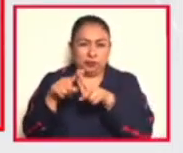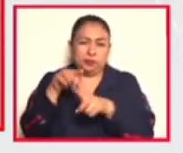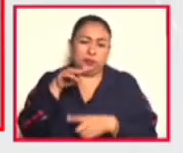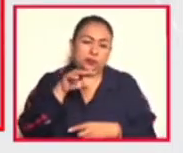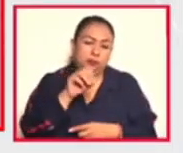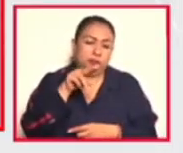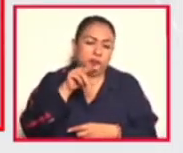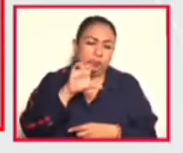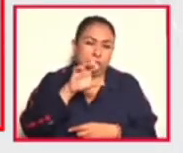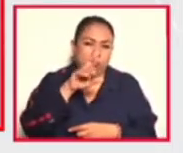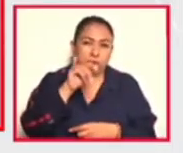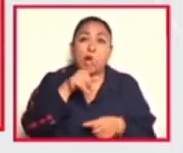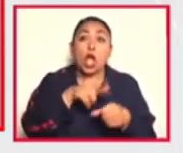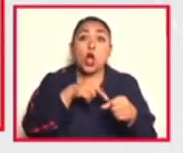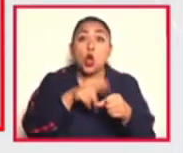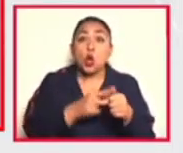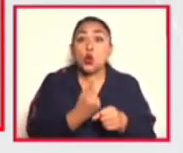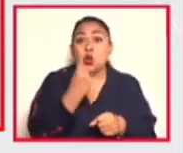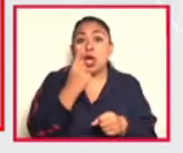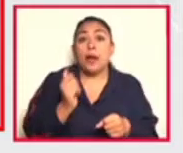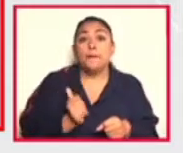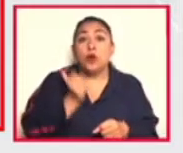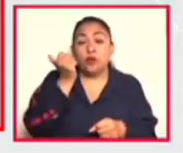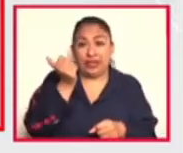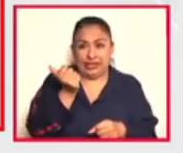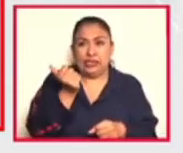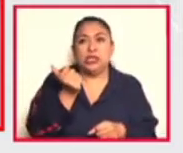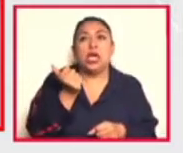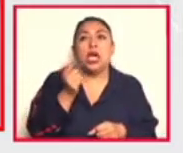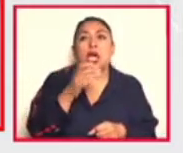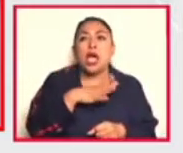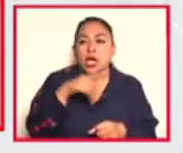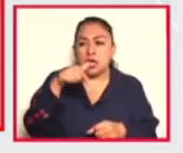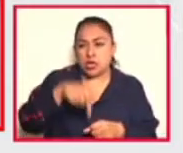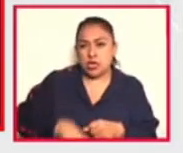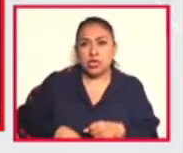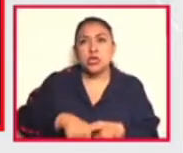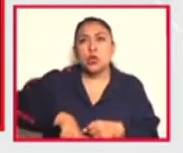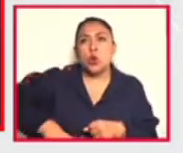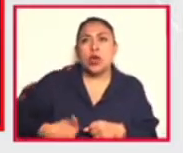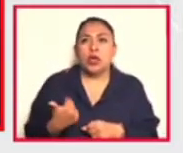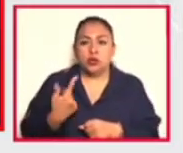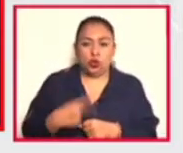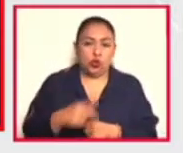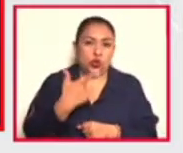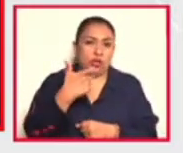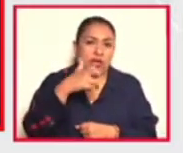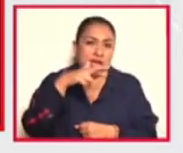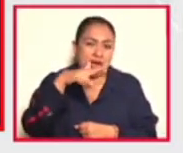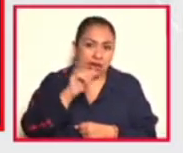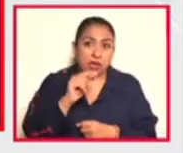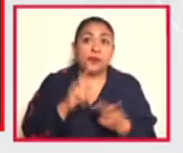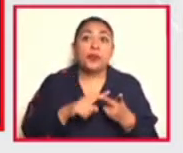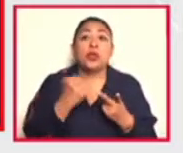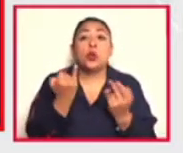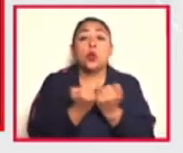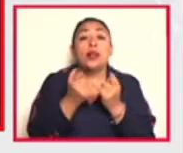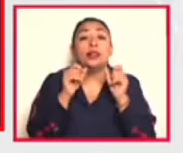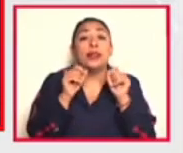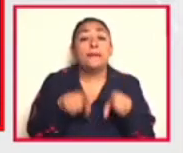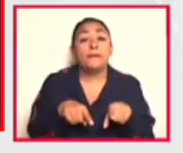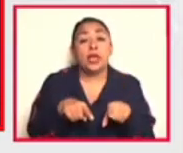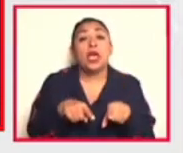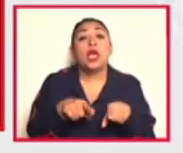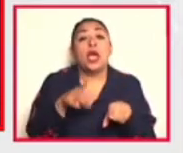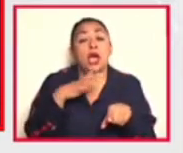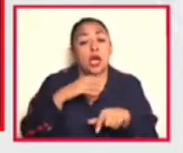porque aproveché piezas que tenía yo aquí en el acervo de la galería, pero también, por supuesto, se